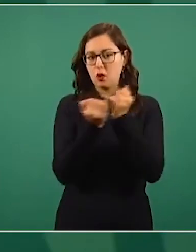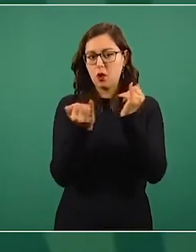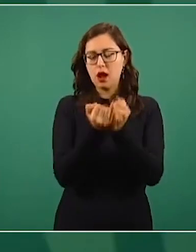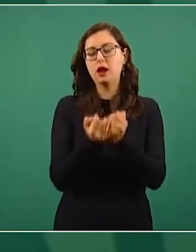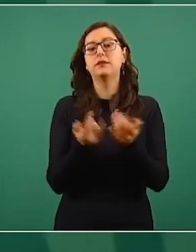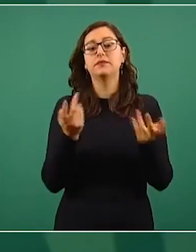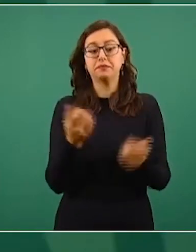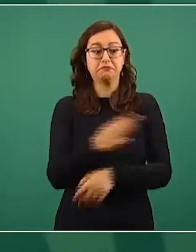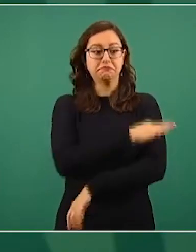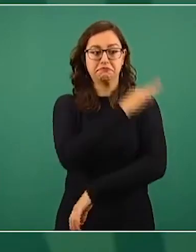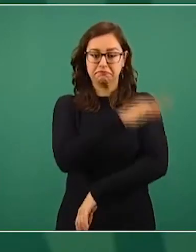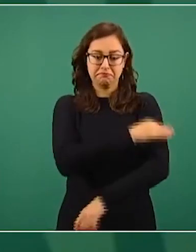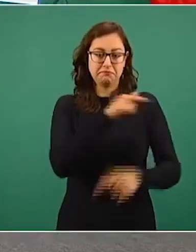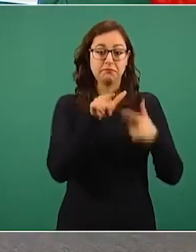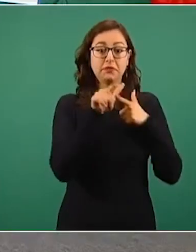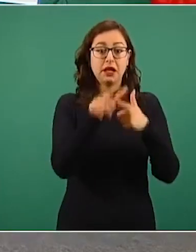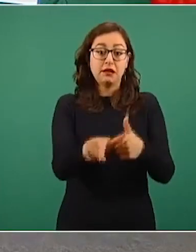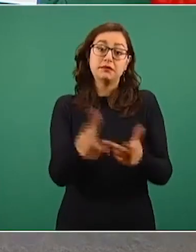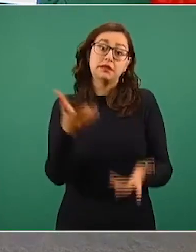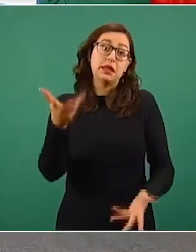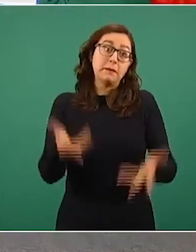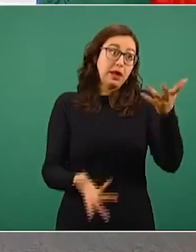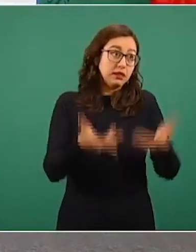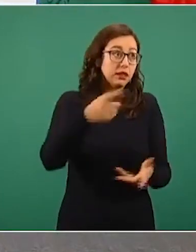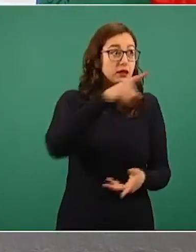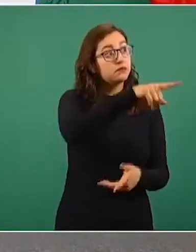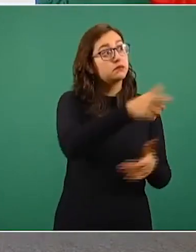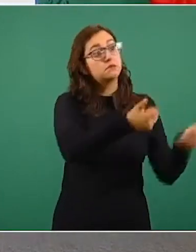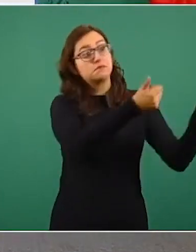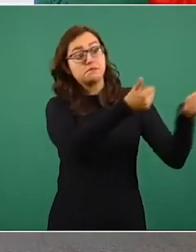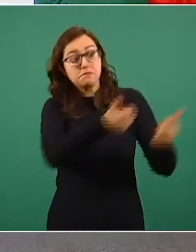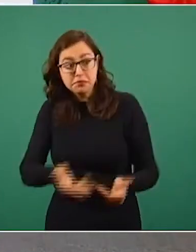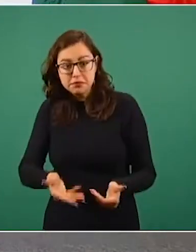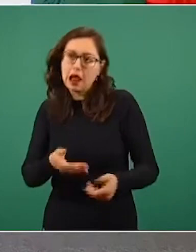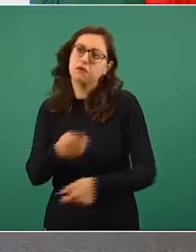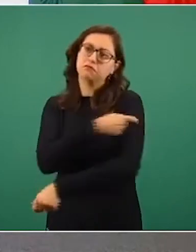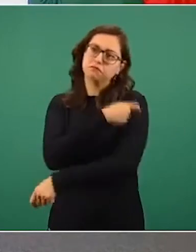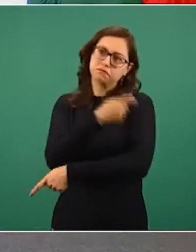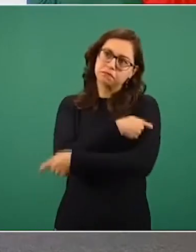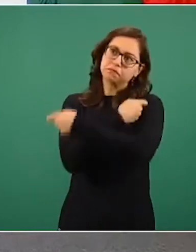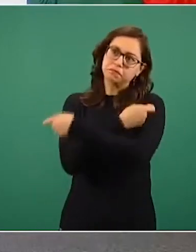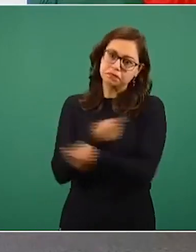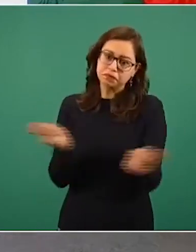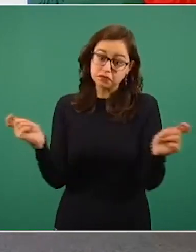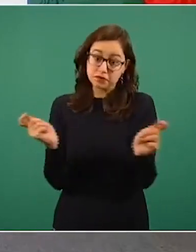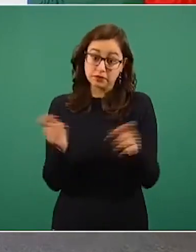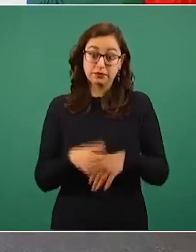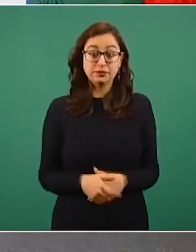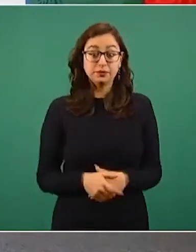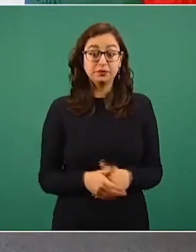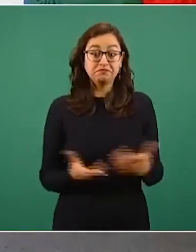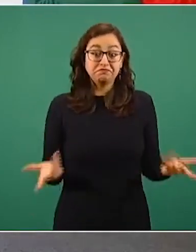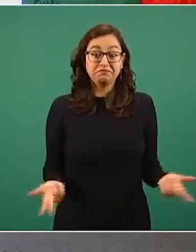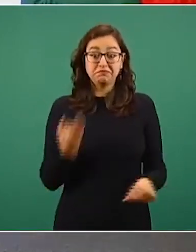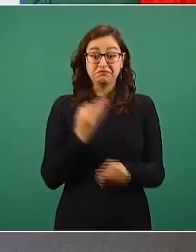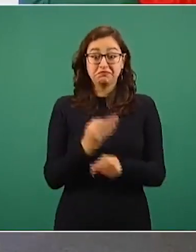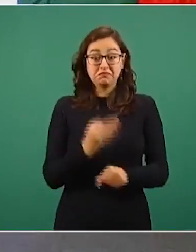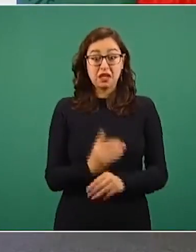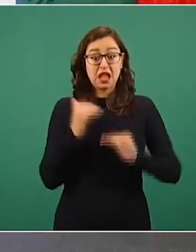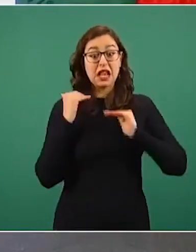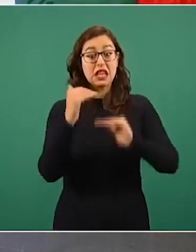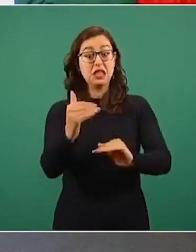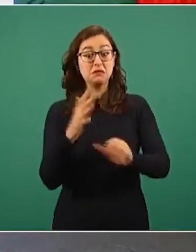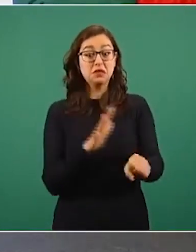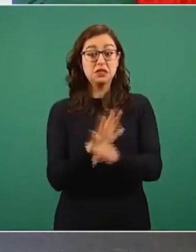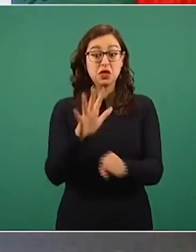El subsecretario de Salud, Hugo López-Gatell, informó que la Comisión Federal para la Protección contra Riesgos Sanitarios autorizó el uso emergente a